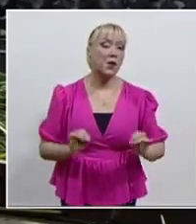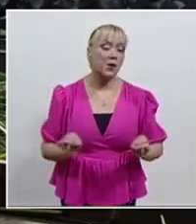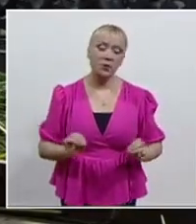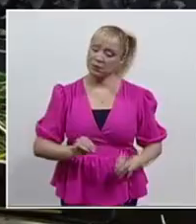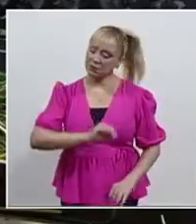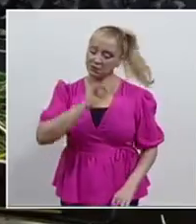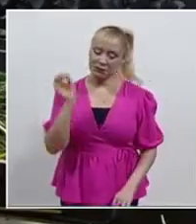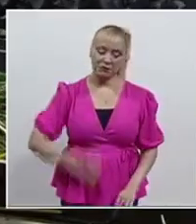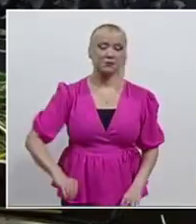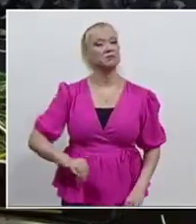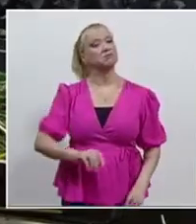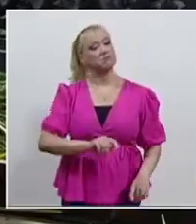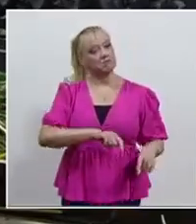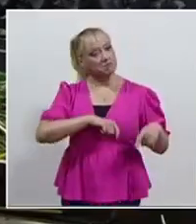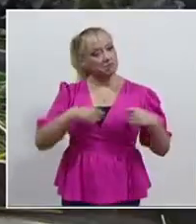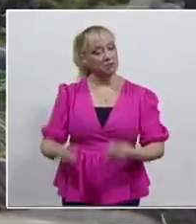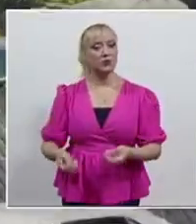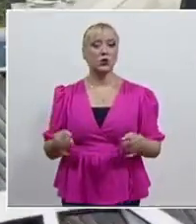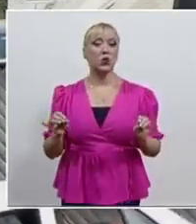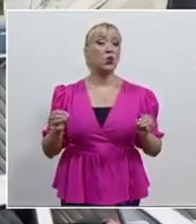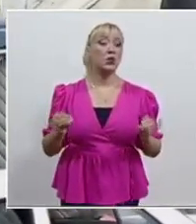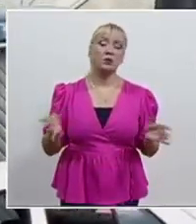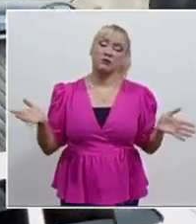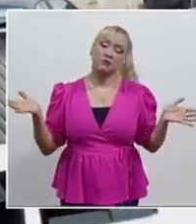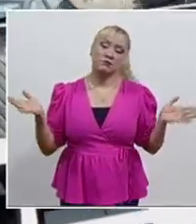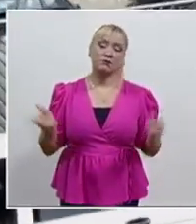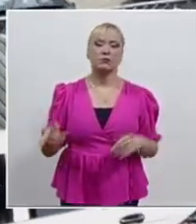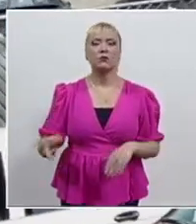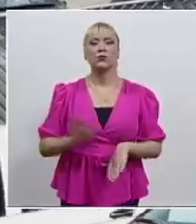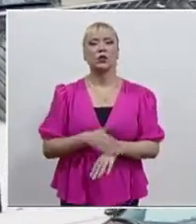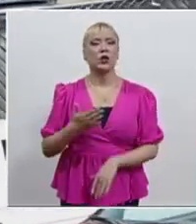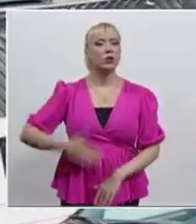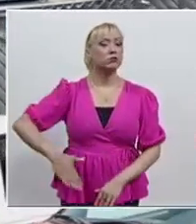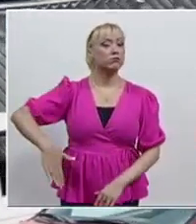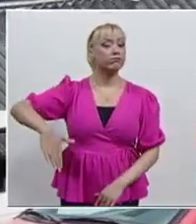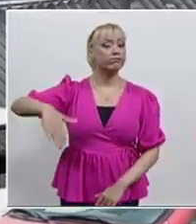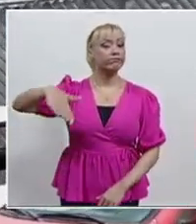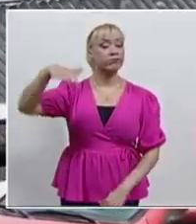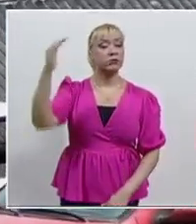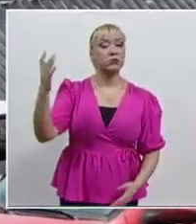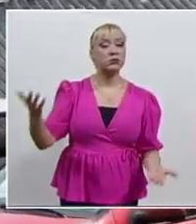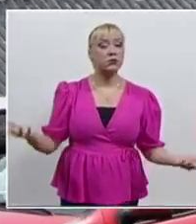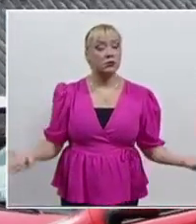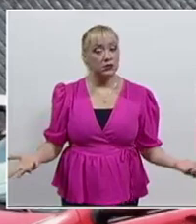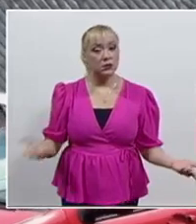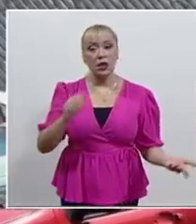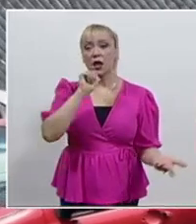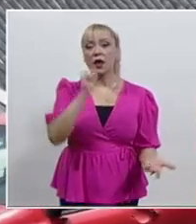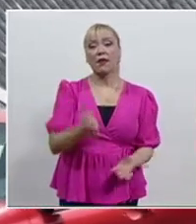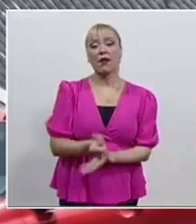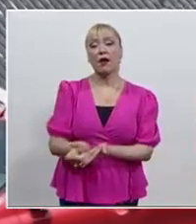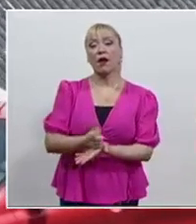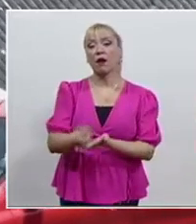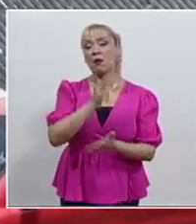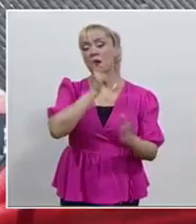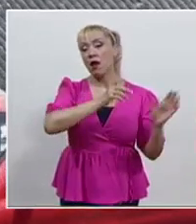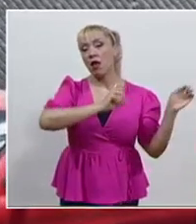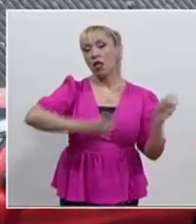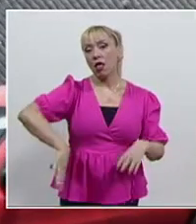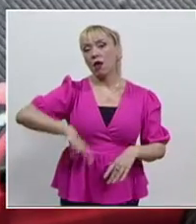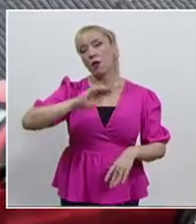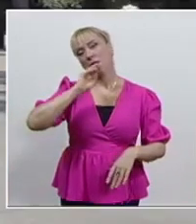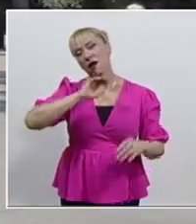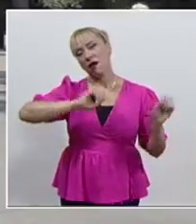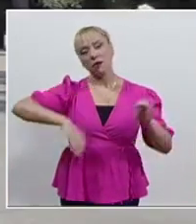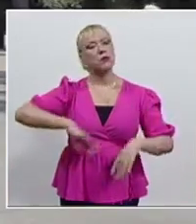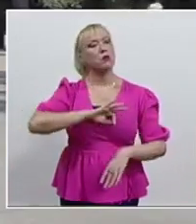suministrados en el pasado. Por ello, la persona que los necesitó durante su minoría de edad, sin que le hayan sido proporcionados, los puede reclamar en